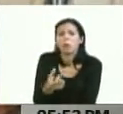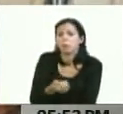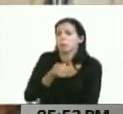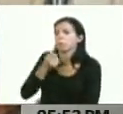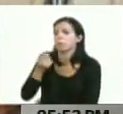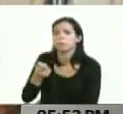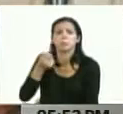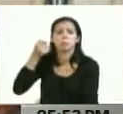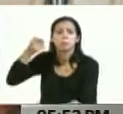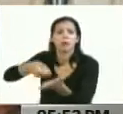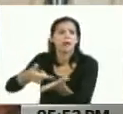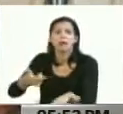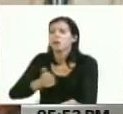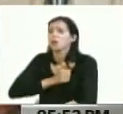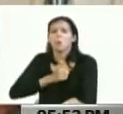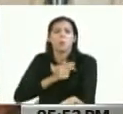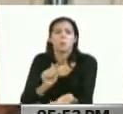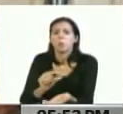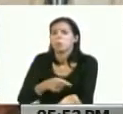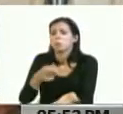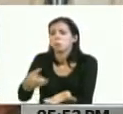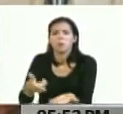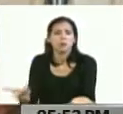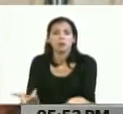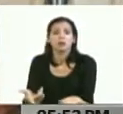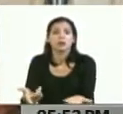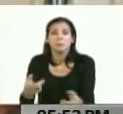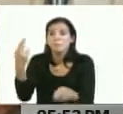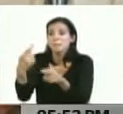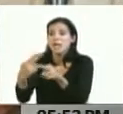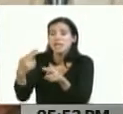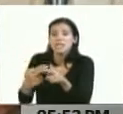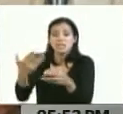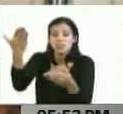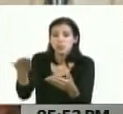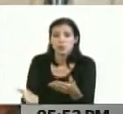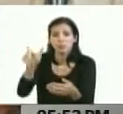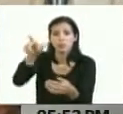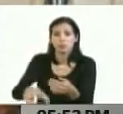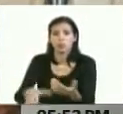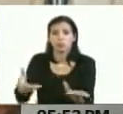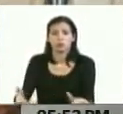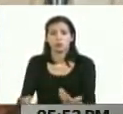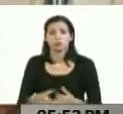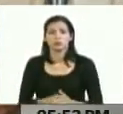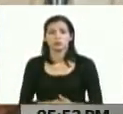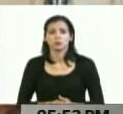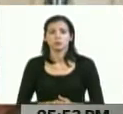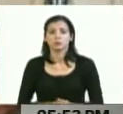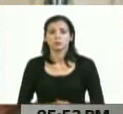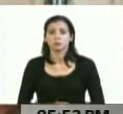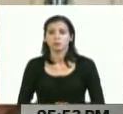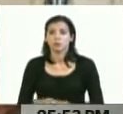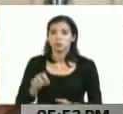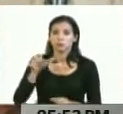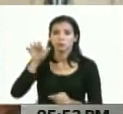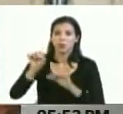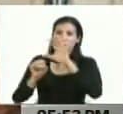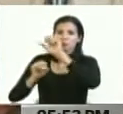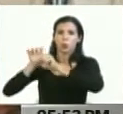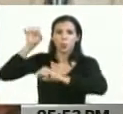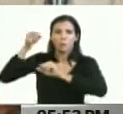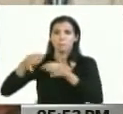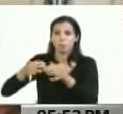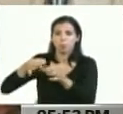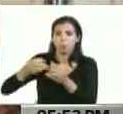ofreciendo cualquier situación para que estas personas cometan y suban a un poste,